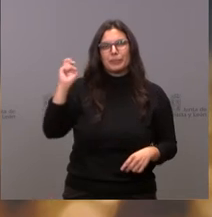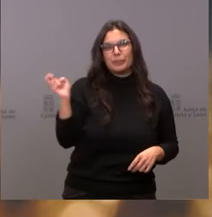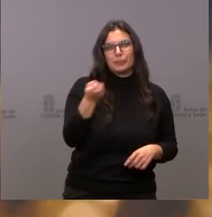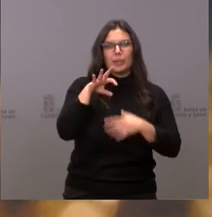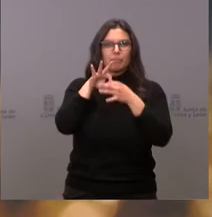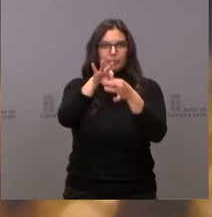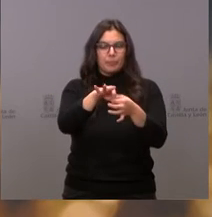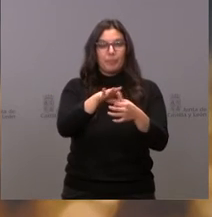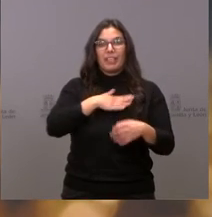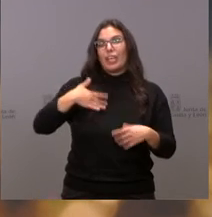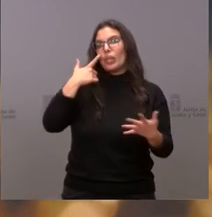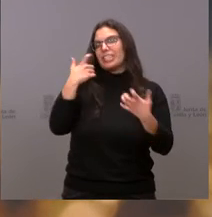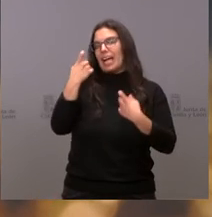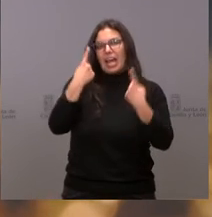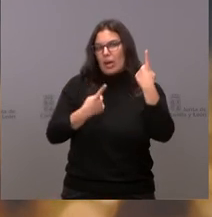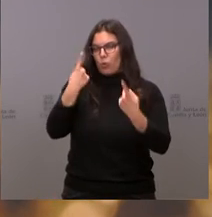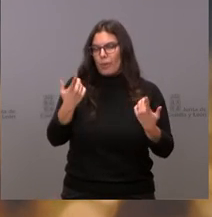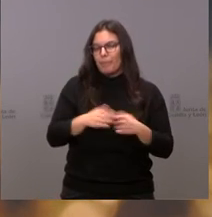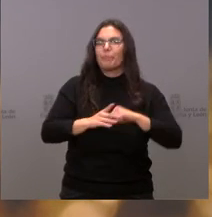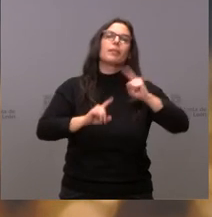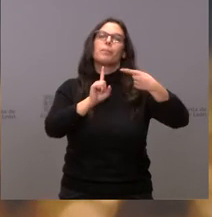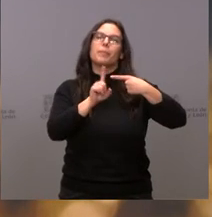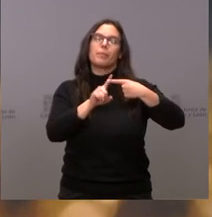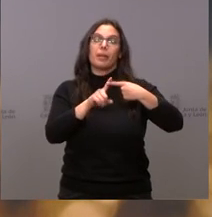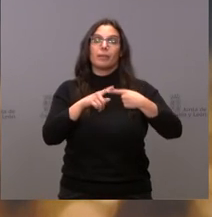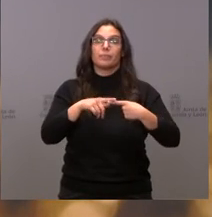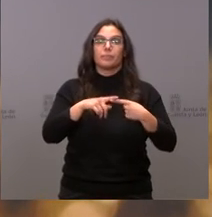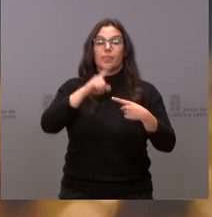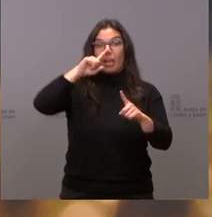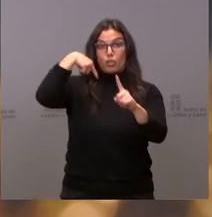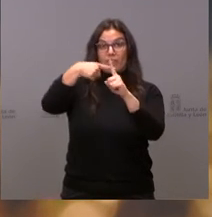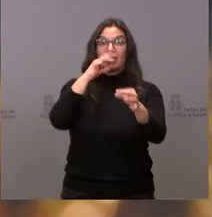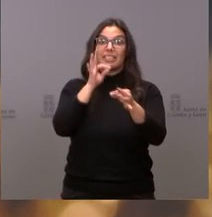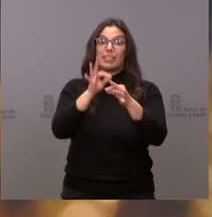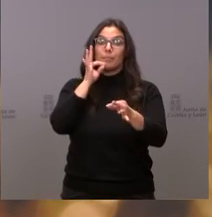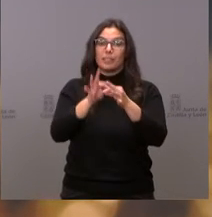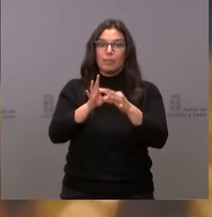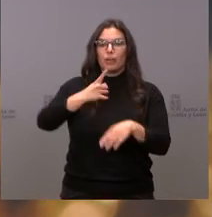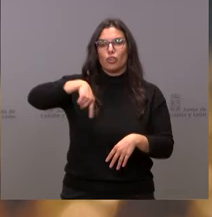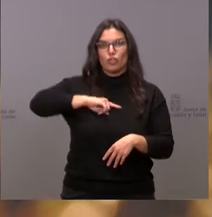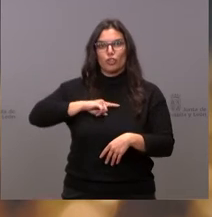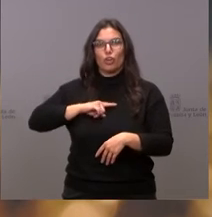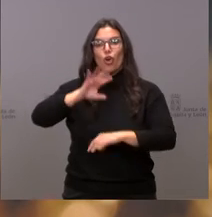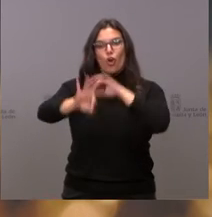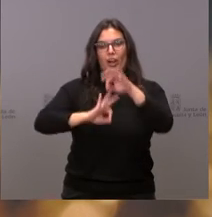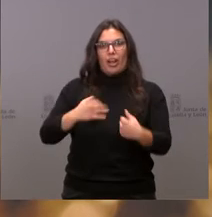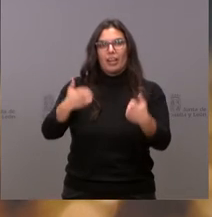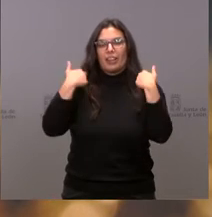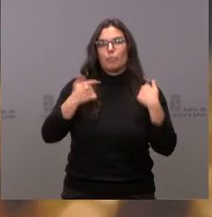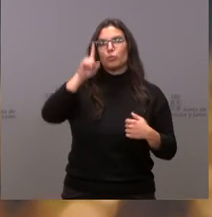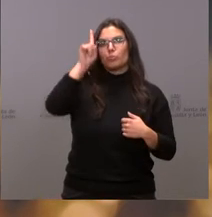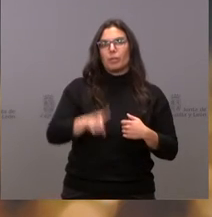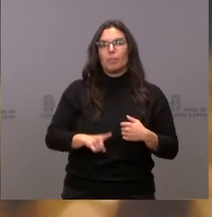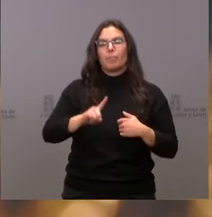voy a destacar algunas de ellas la primera en septiembre del año seremos anfitriones de la primera cumbre